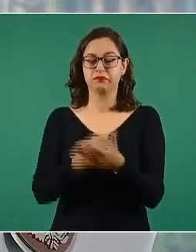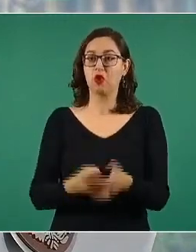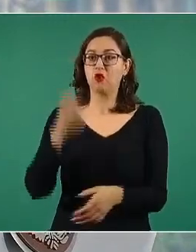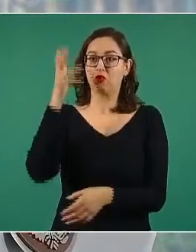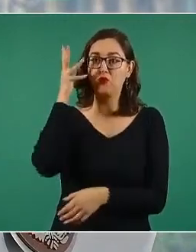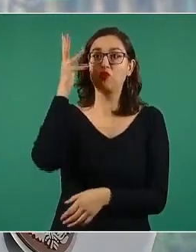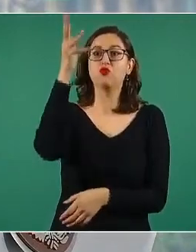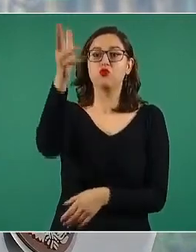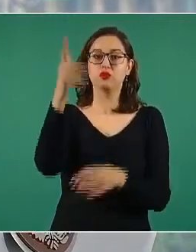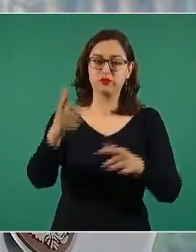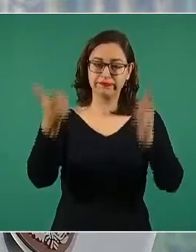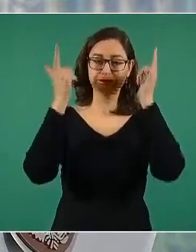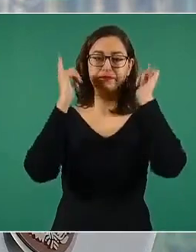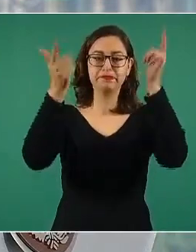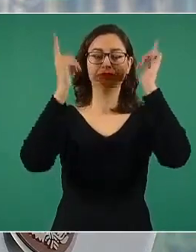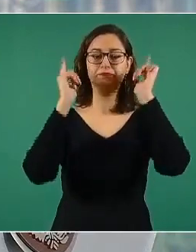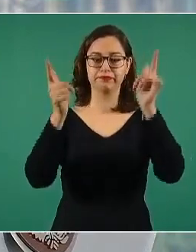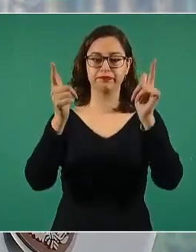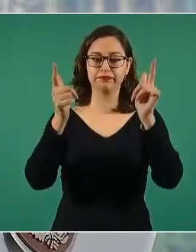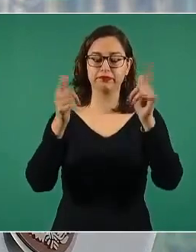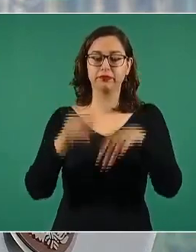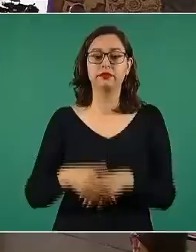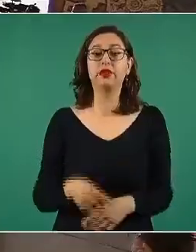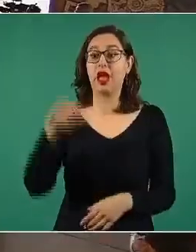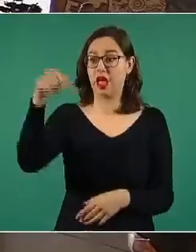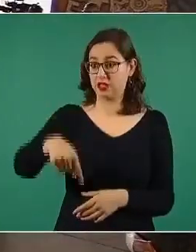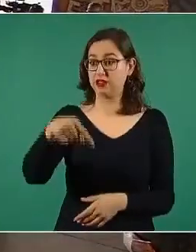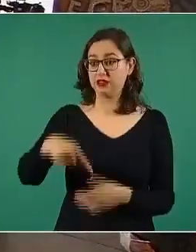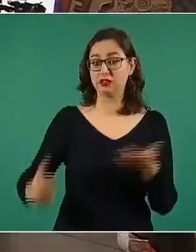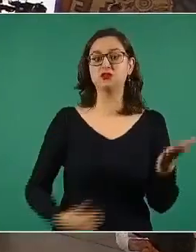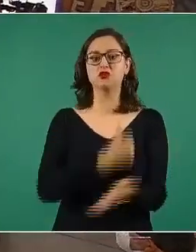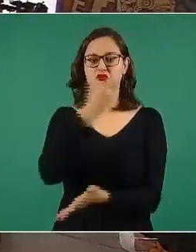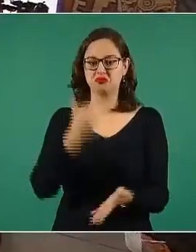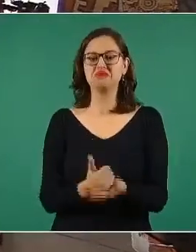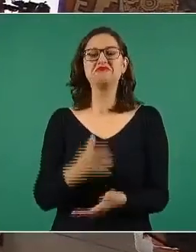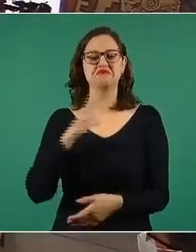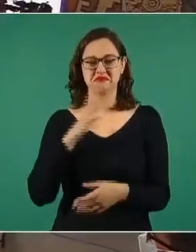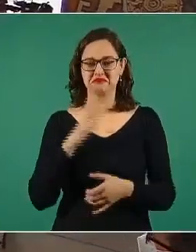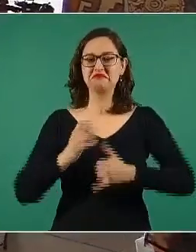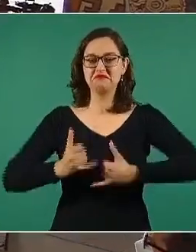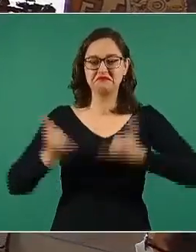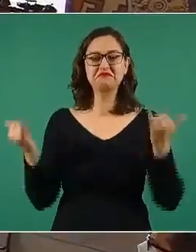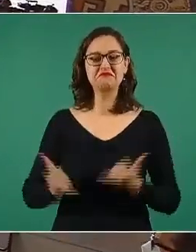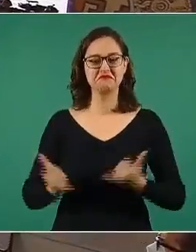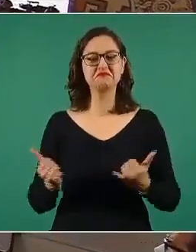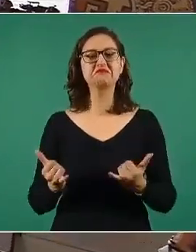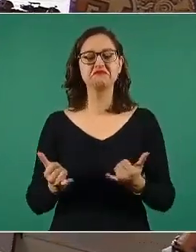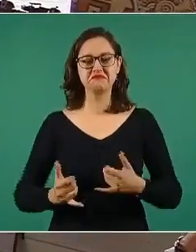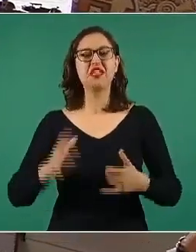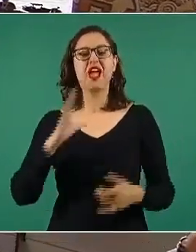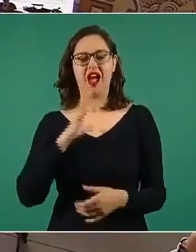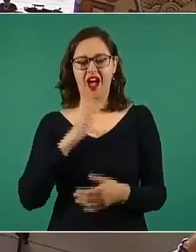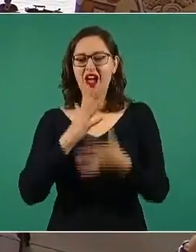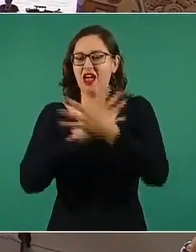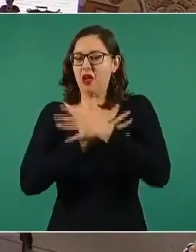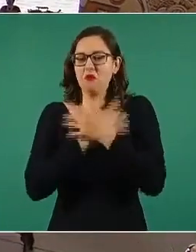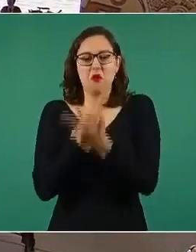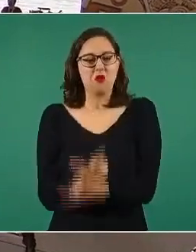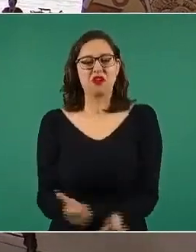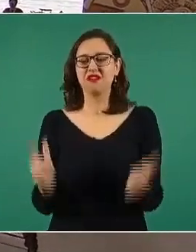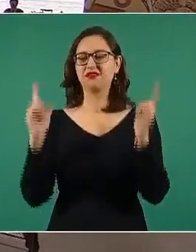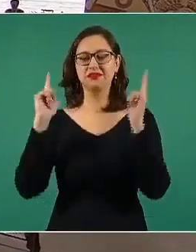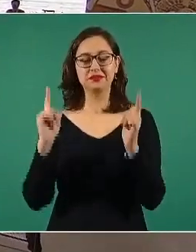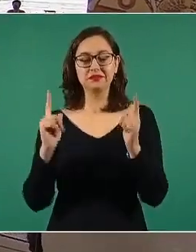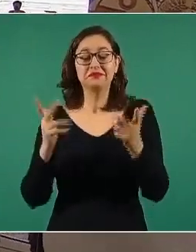es esperanza. En esta ciudad se vive la rebeldía y el amor. Por ello, el racismo,